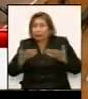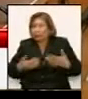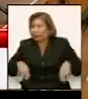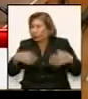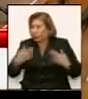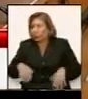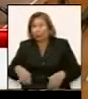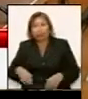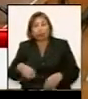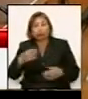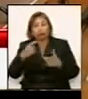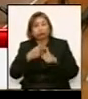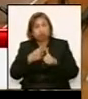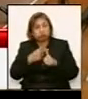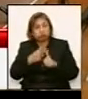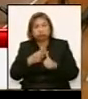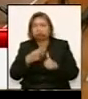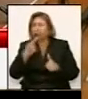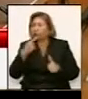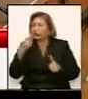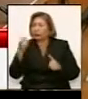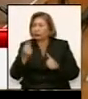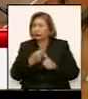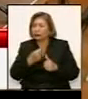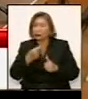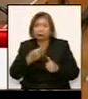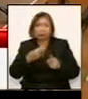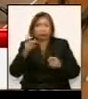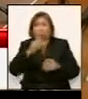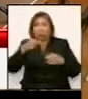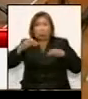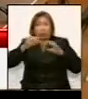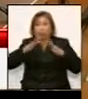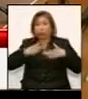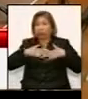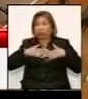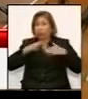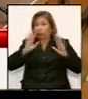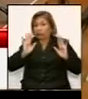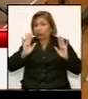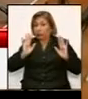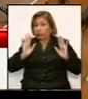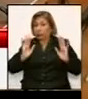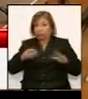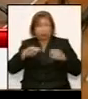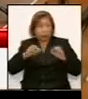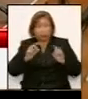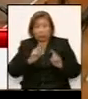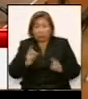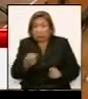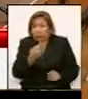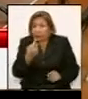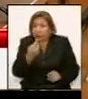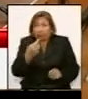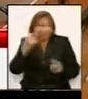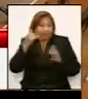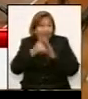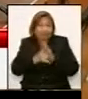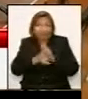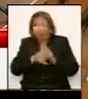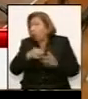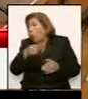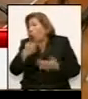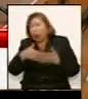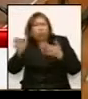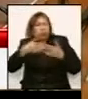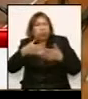ellas es boxing a la devolución de datos personales sin consentimiento espero poder estar la difusión de no sólo datos íntimos sino cualquier